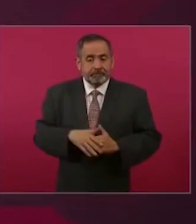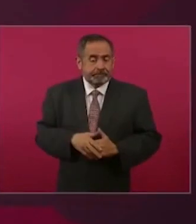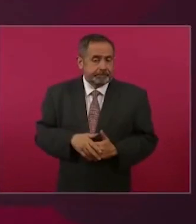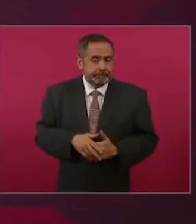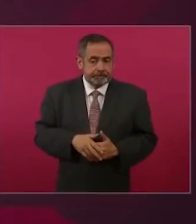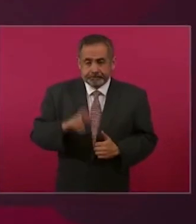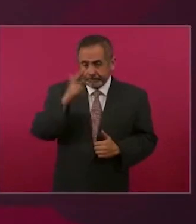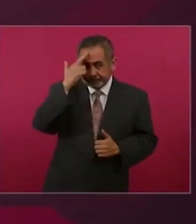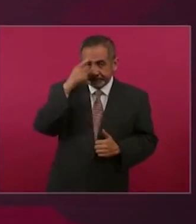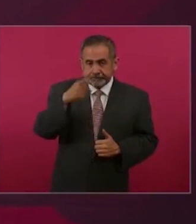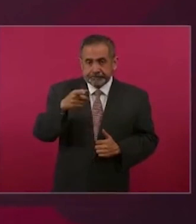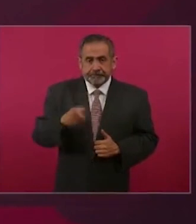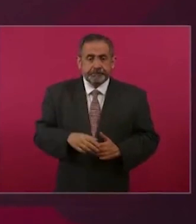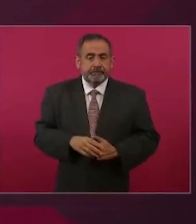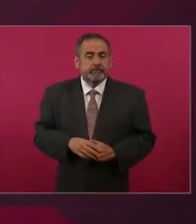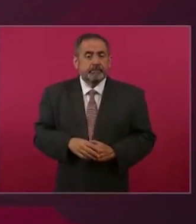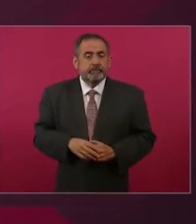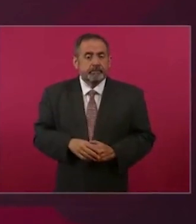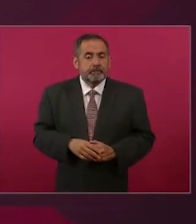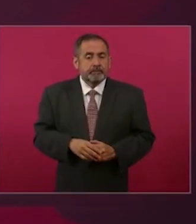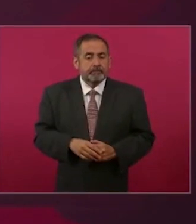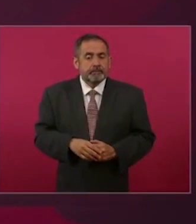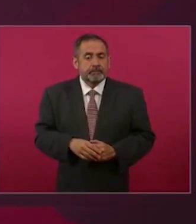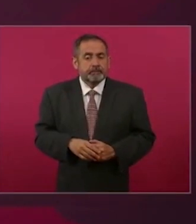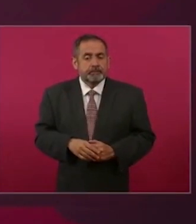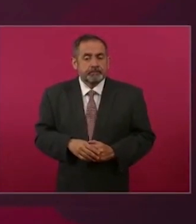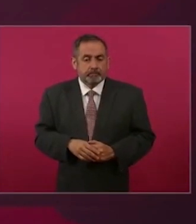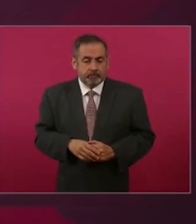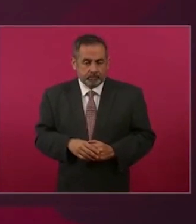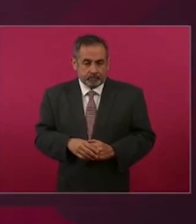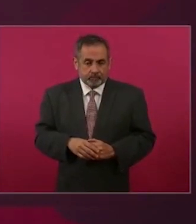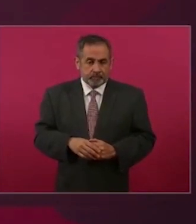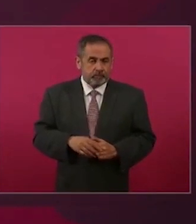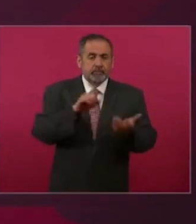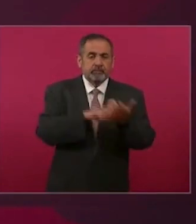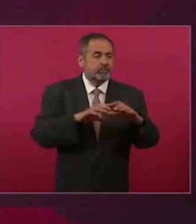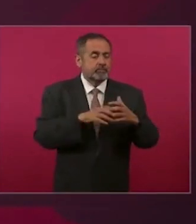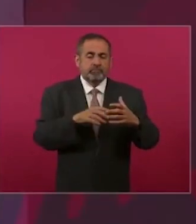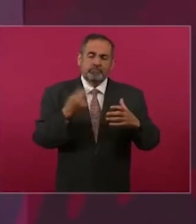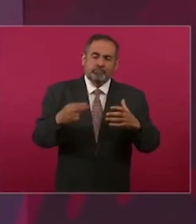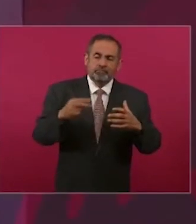mentiras y de los engaños como lanzar